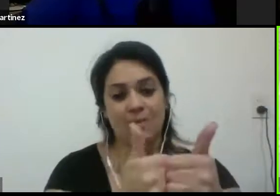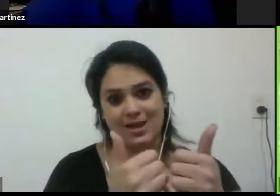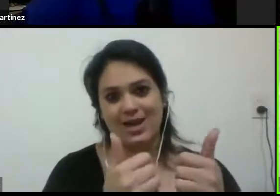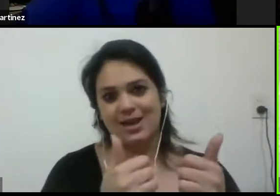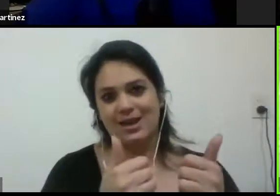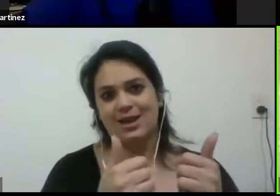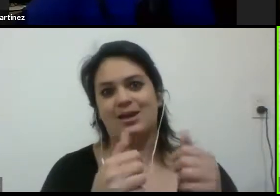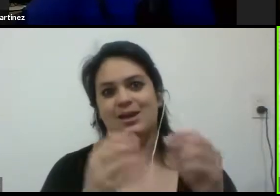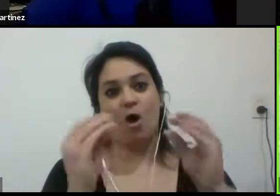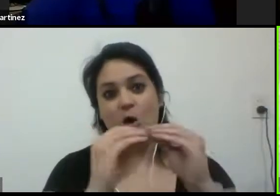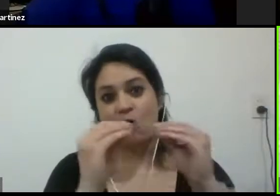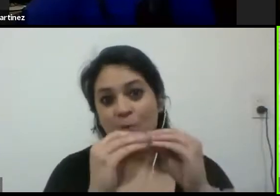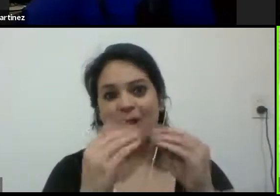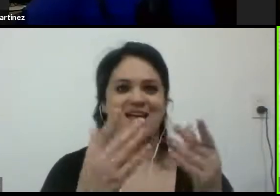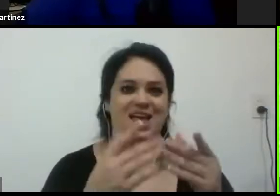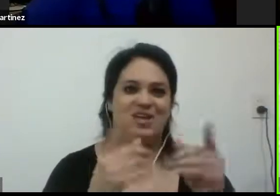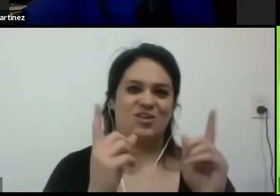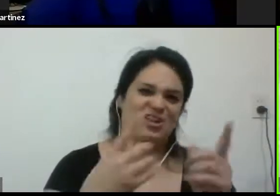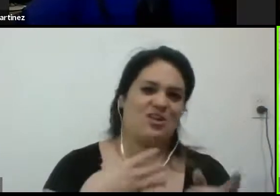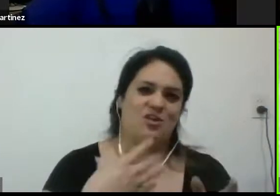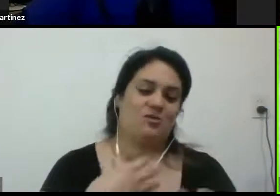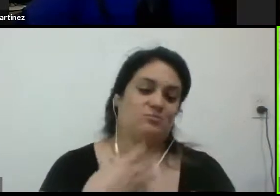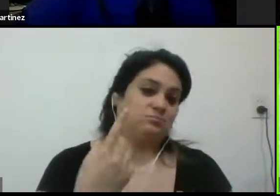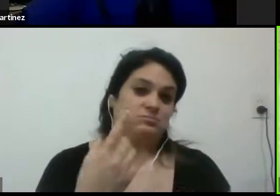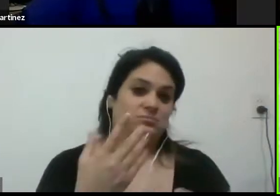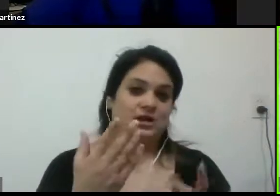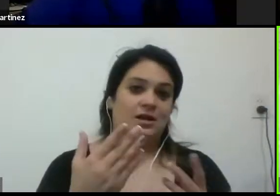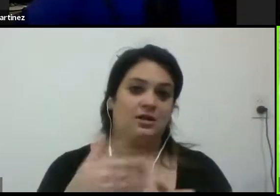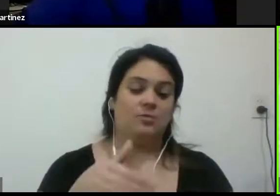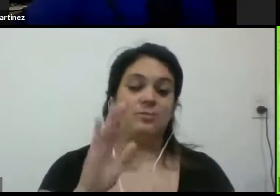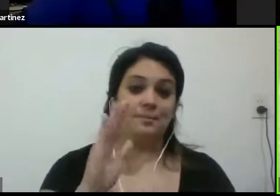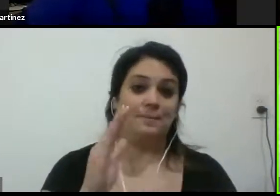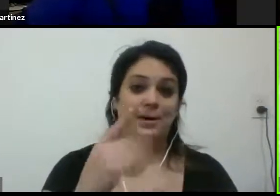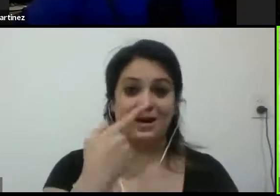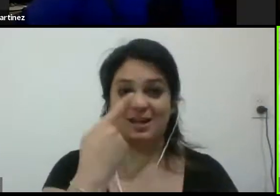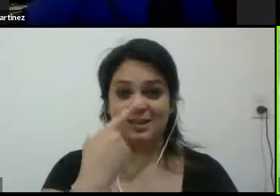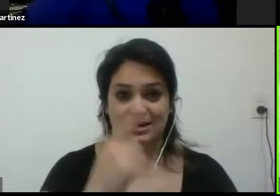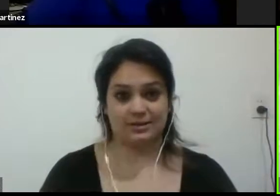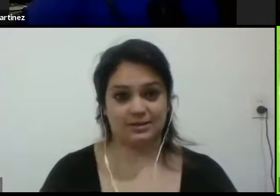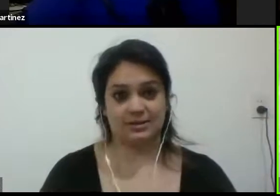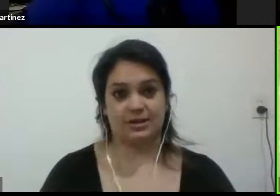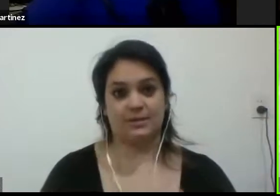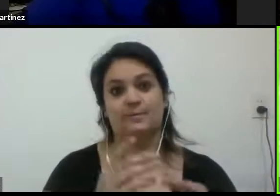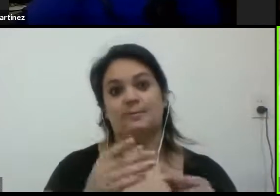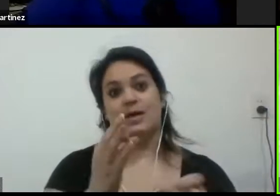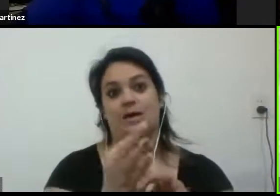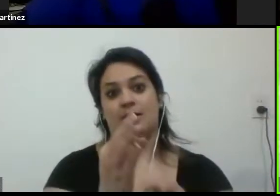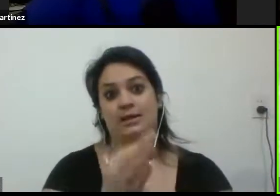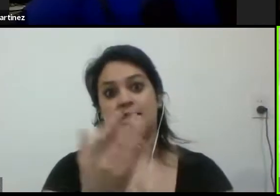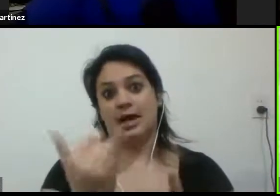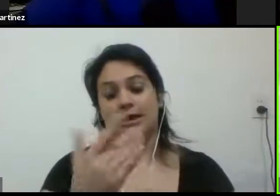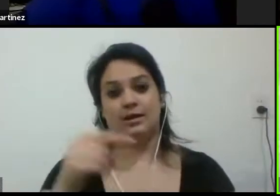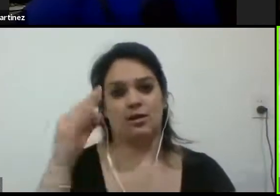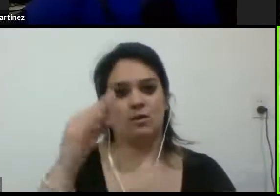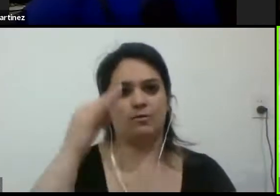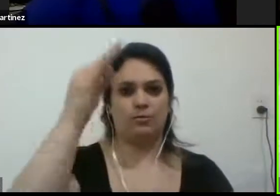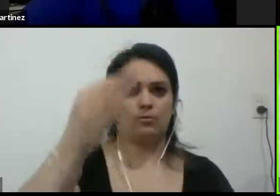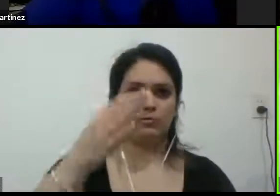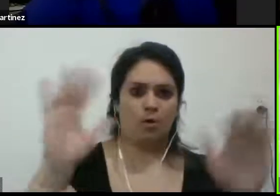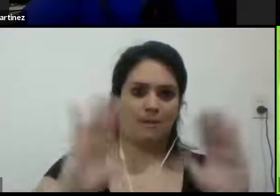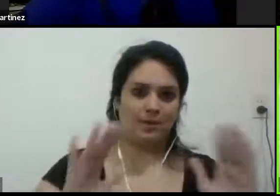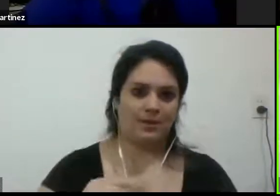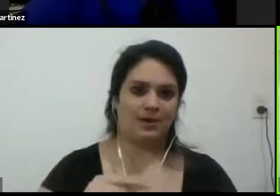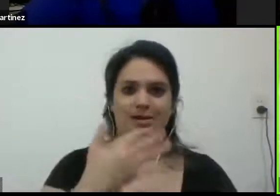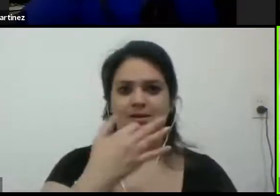profesores o directores compañeros en esta tarea tan bonita que es la enseñanza y que el día mañana los prepara para enfrentar la